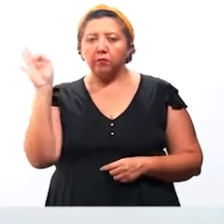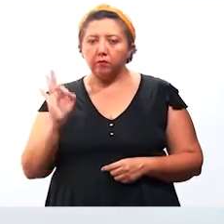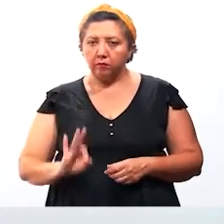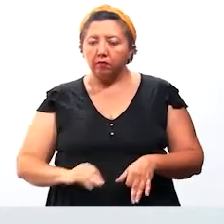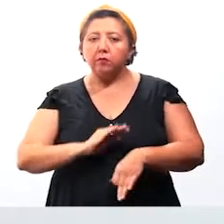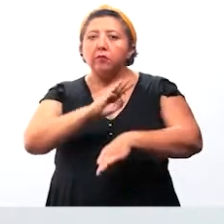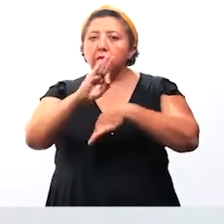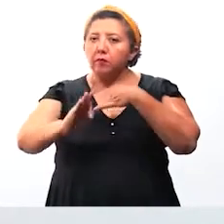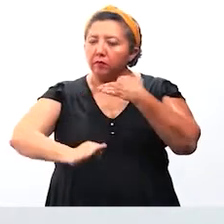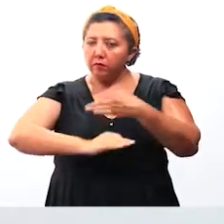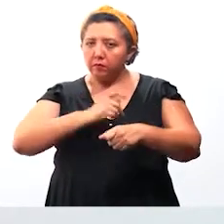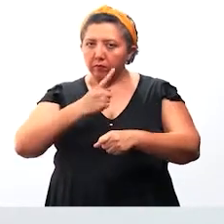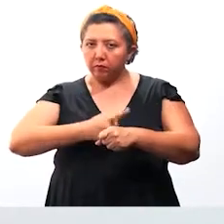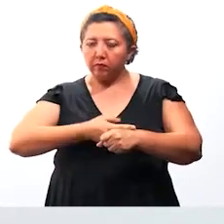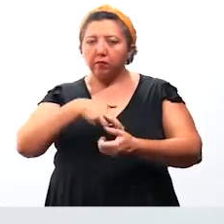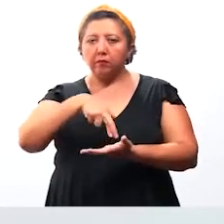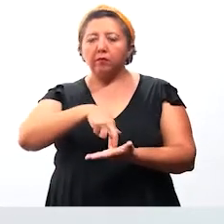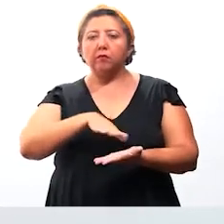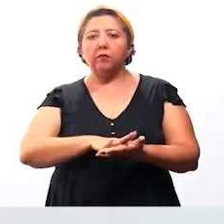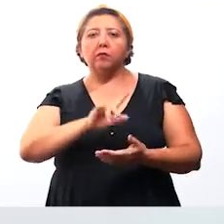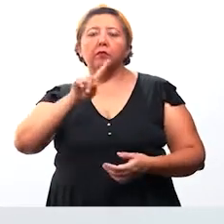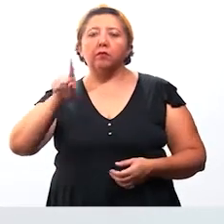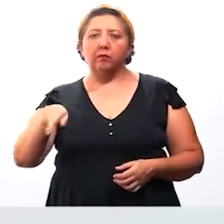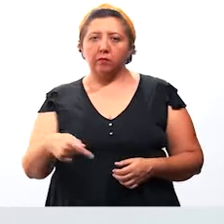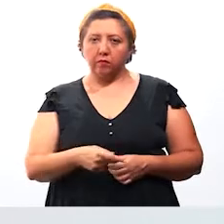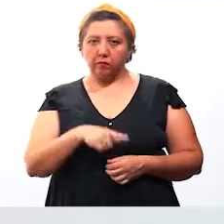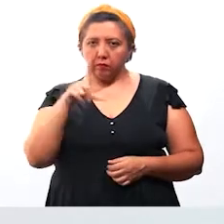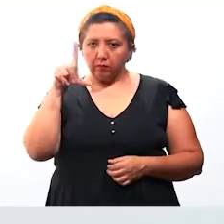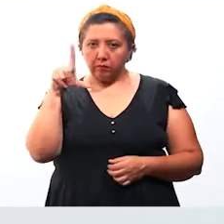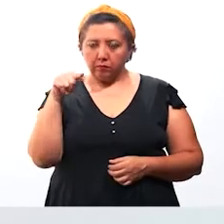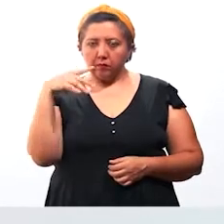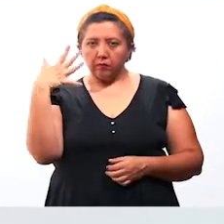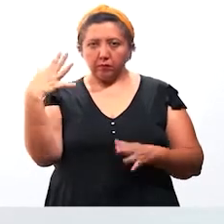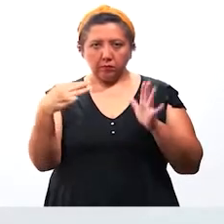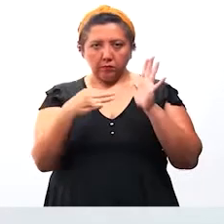90% del total de contagios registrados, que es